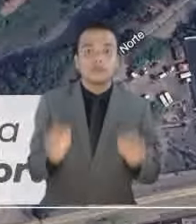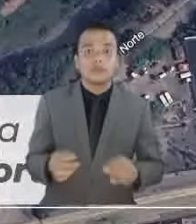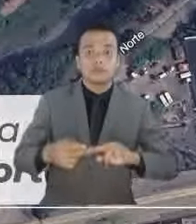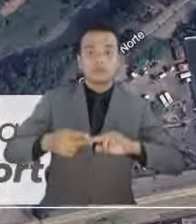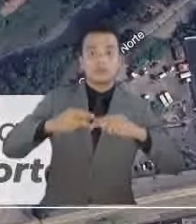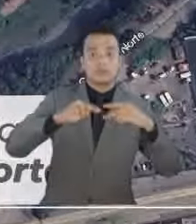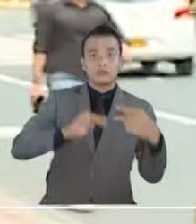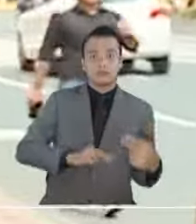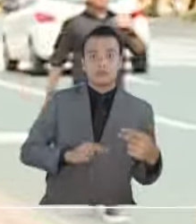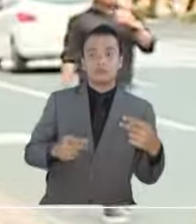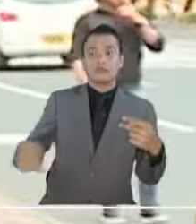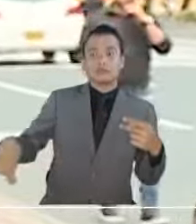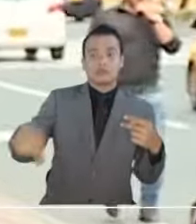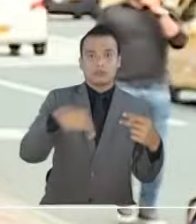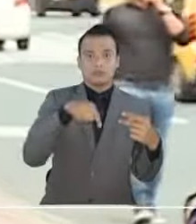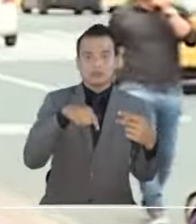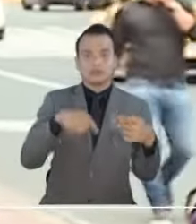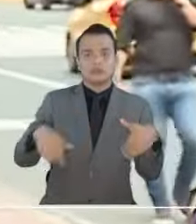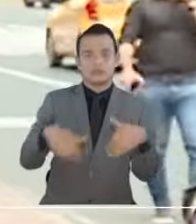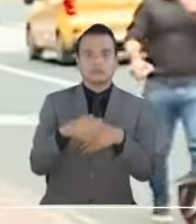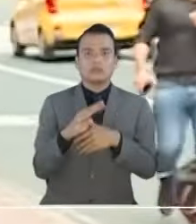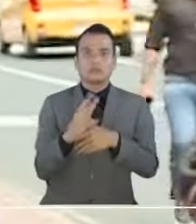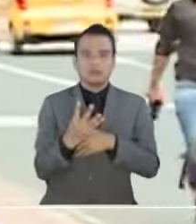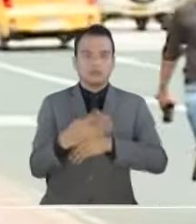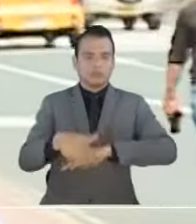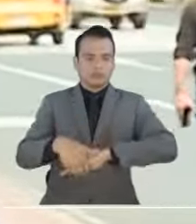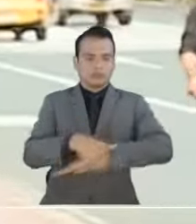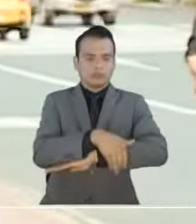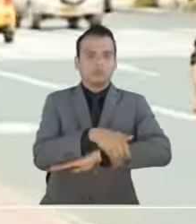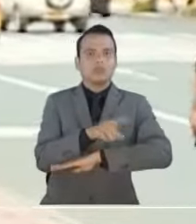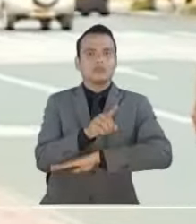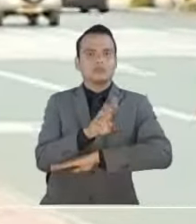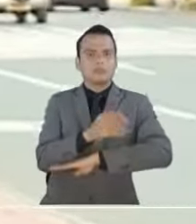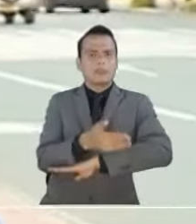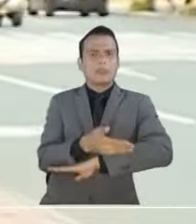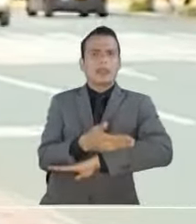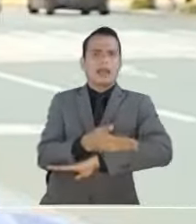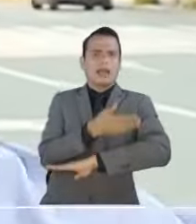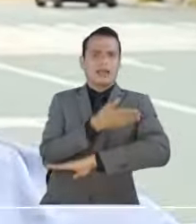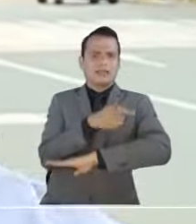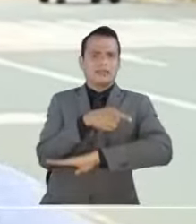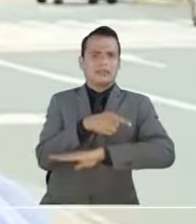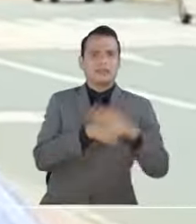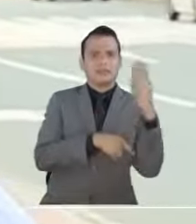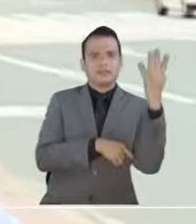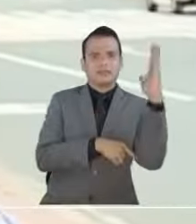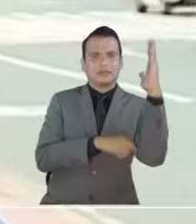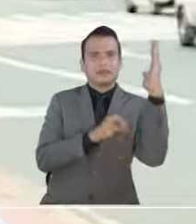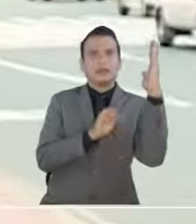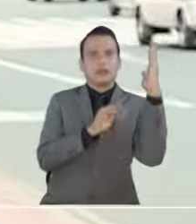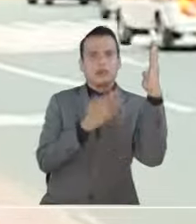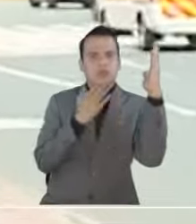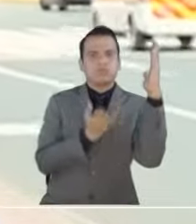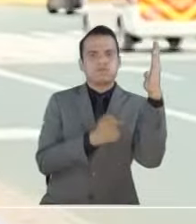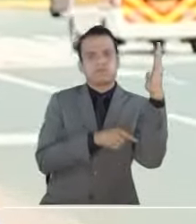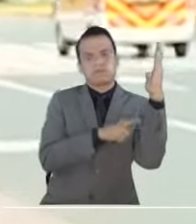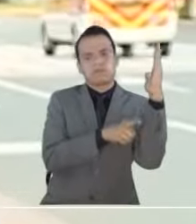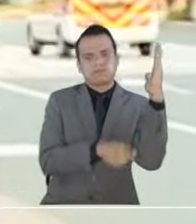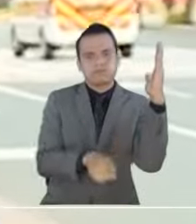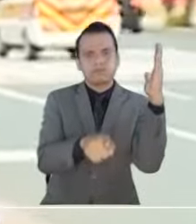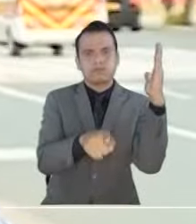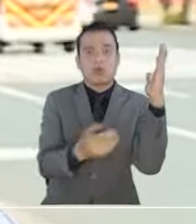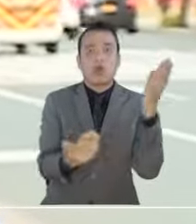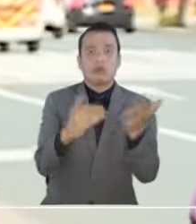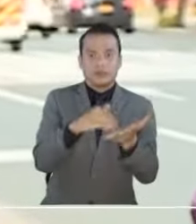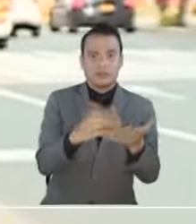cuarta salir por la calle 14 adelantico de donde está la sea aquí del Can y ya retomar de aquí para acá los que vengan por la avenida segunda y por